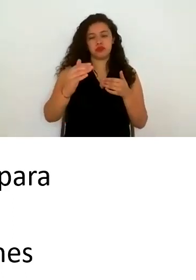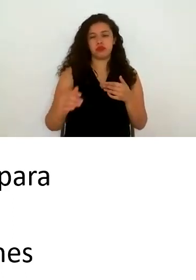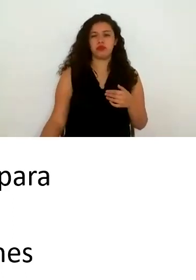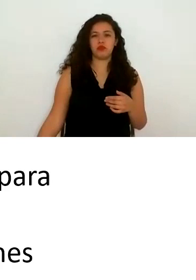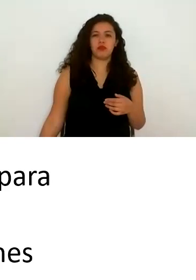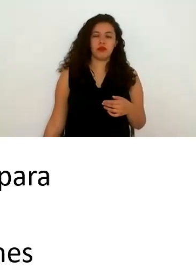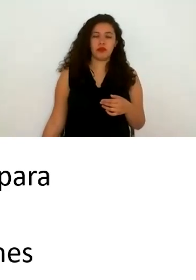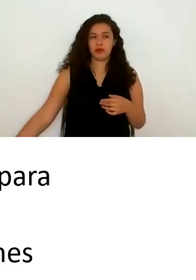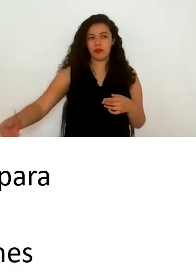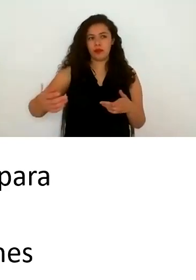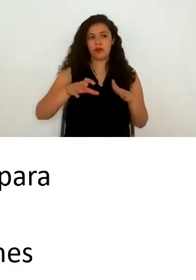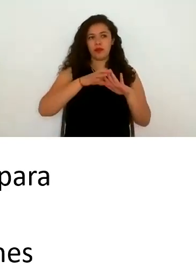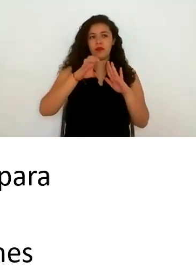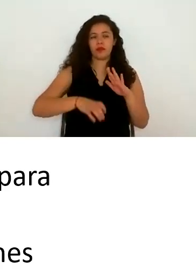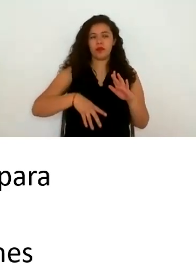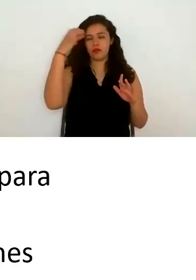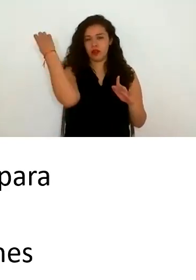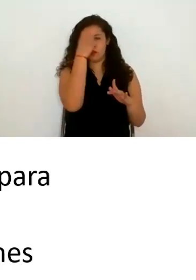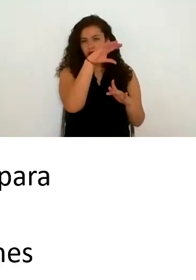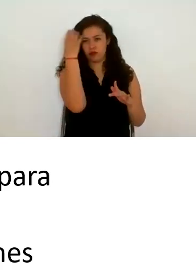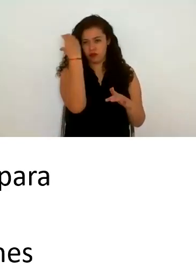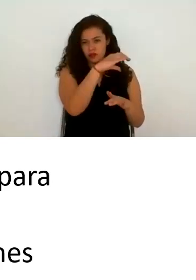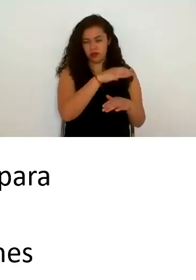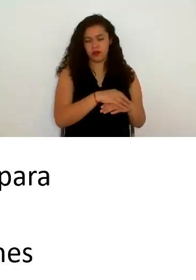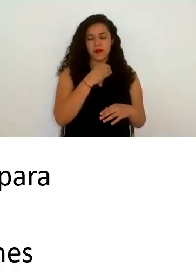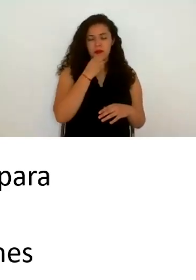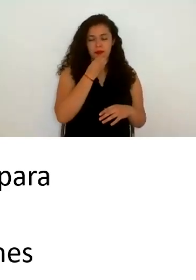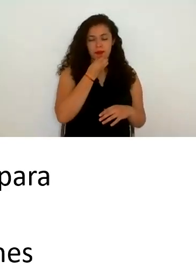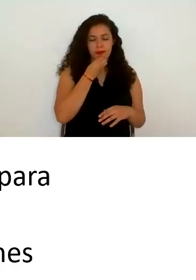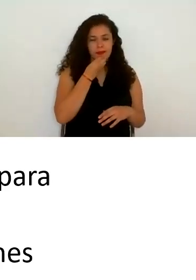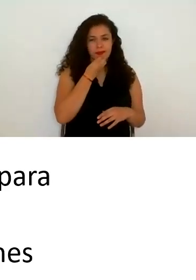las fotografías, es importante que